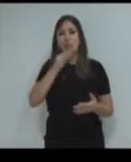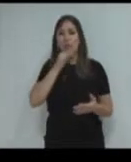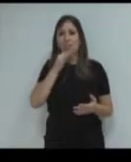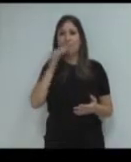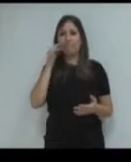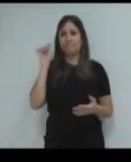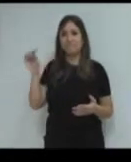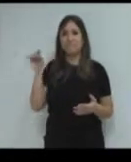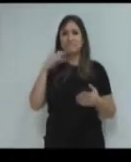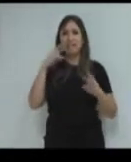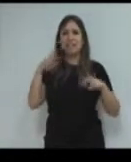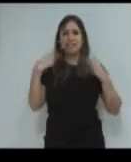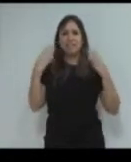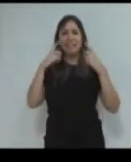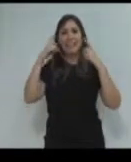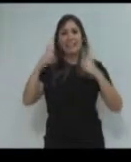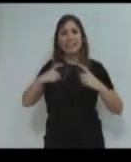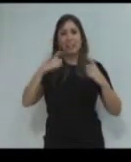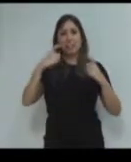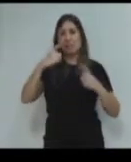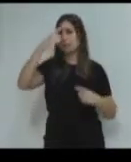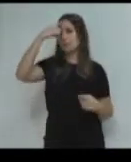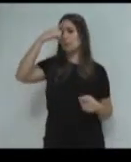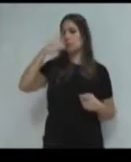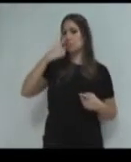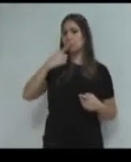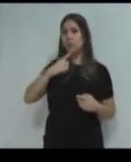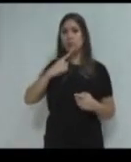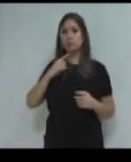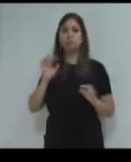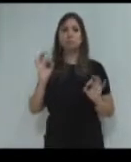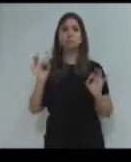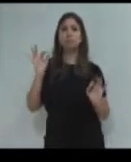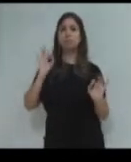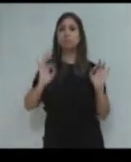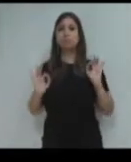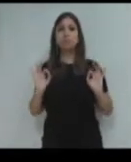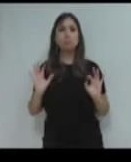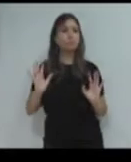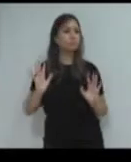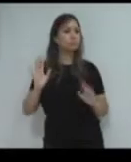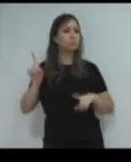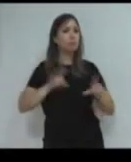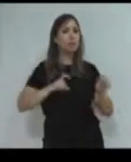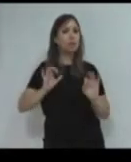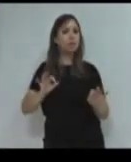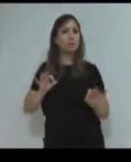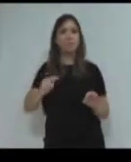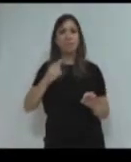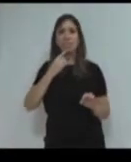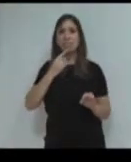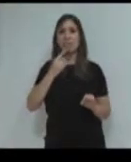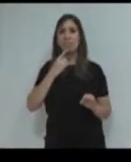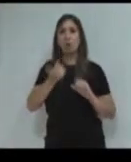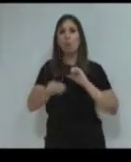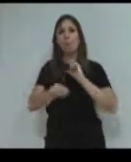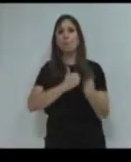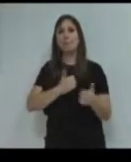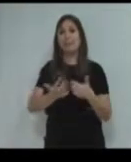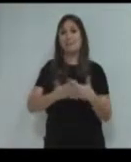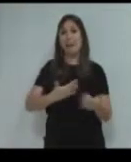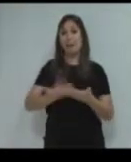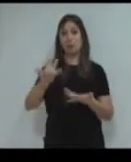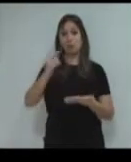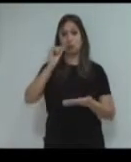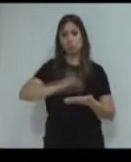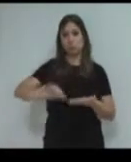en restaurantes que intentan tener una imagen como más selecta, Sí. de que el tipo de letra imita la caligrafía.